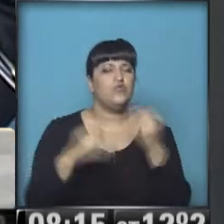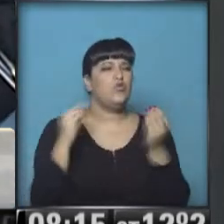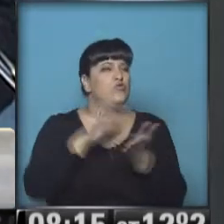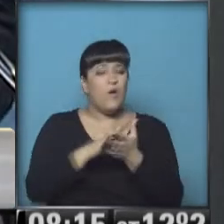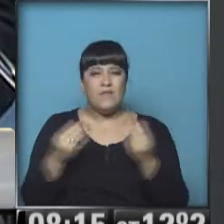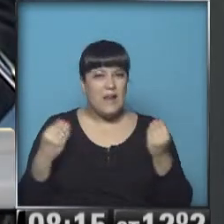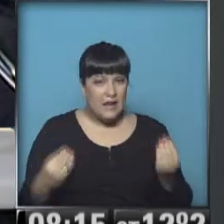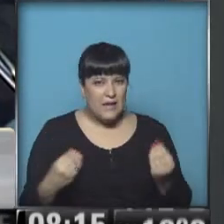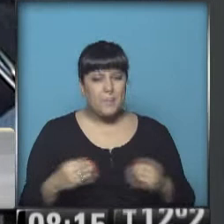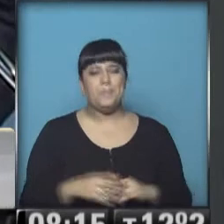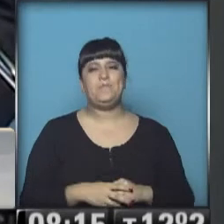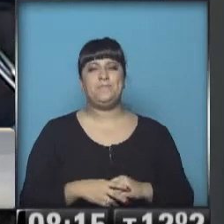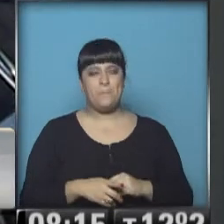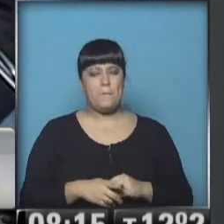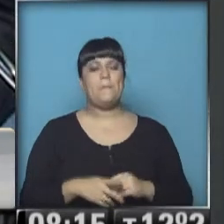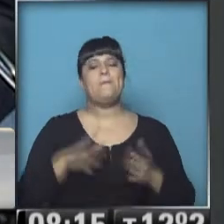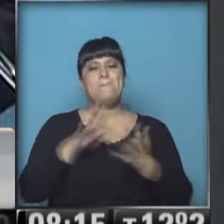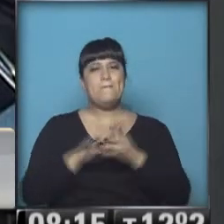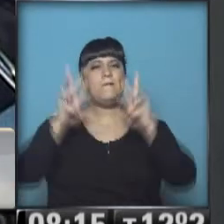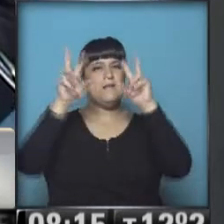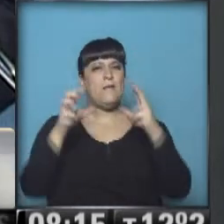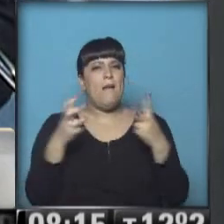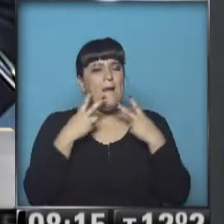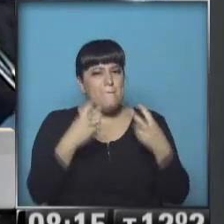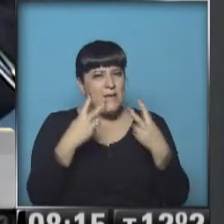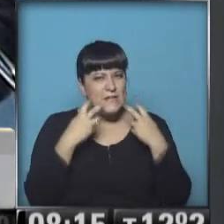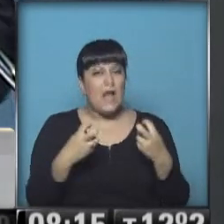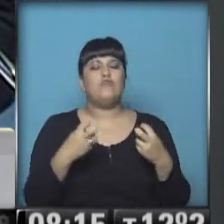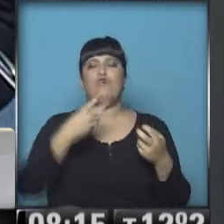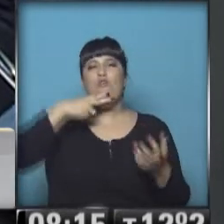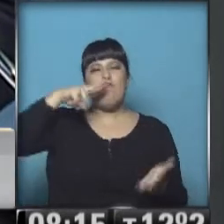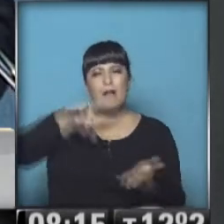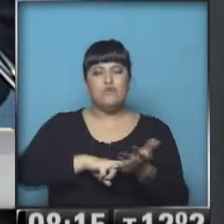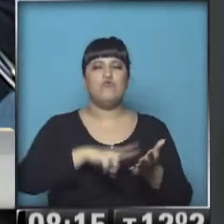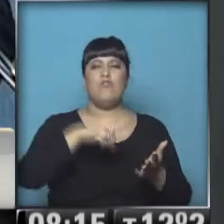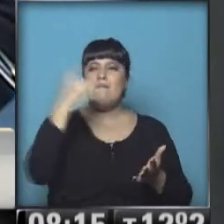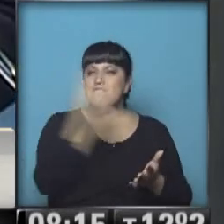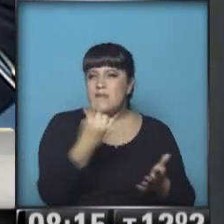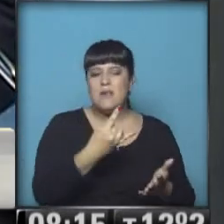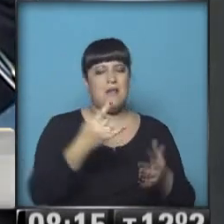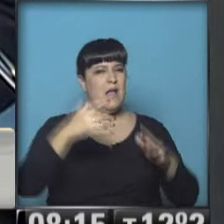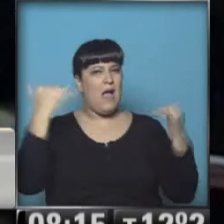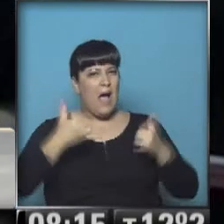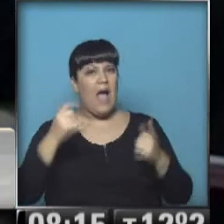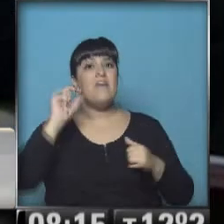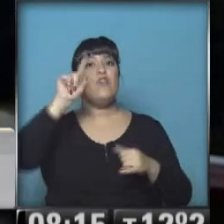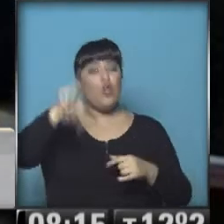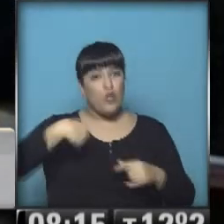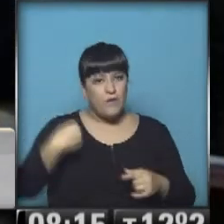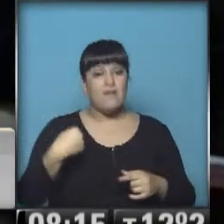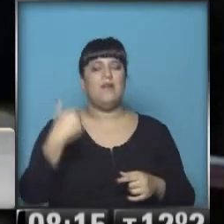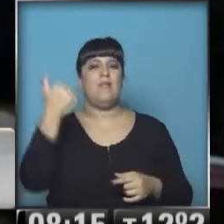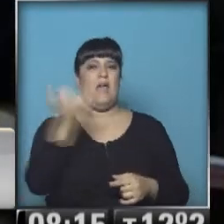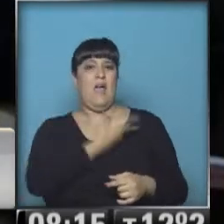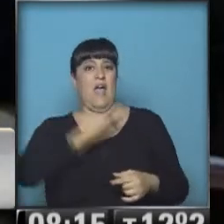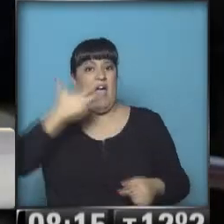al tema de las investigaciones por facturas apócrifas que existe en la república argentina por parte de administración final de ingresos públicos